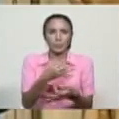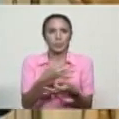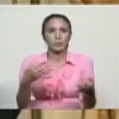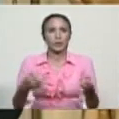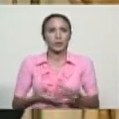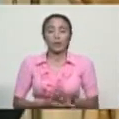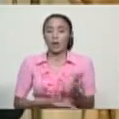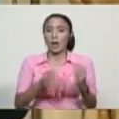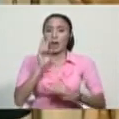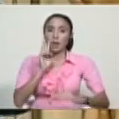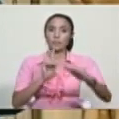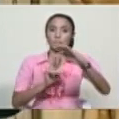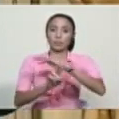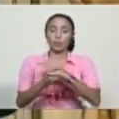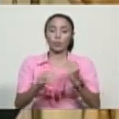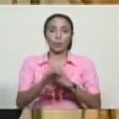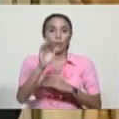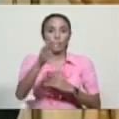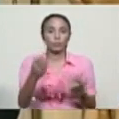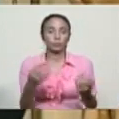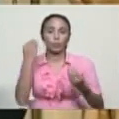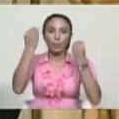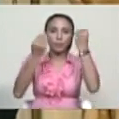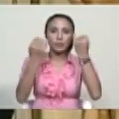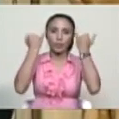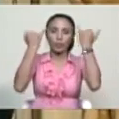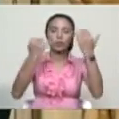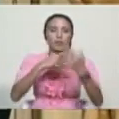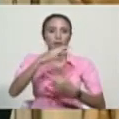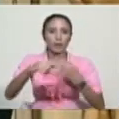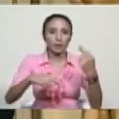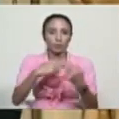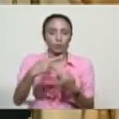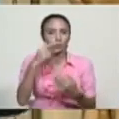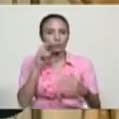la visión hacia el futuro, el pensamiento político revolucionario, el programa.